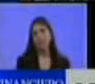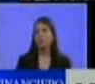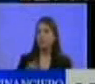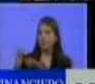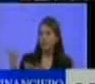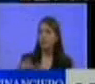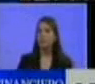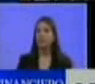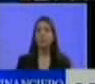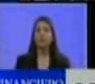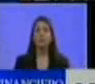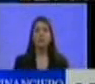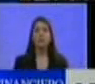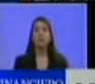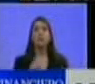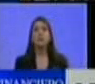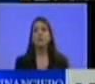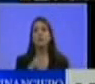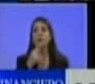del gobierno,